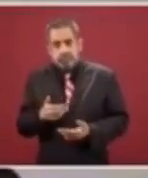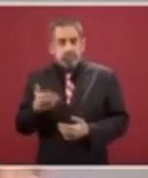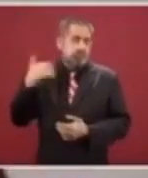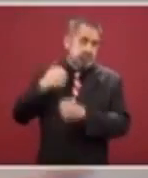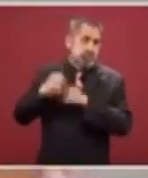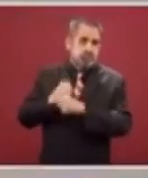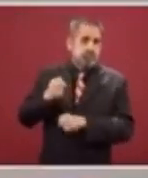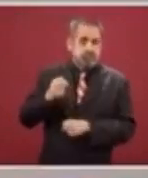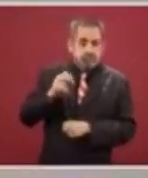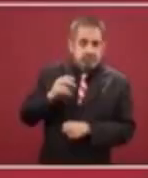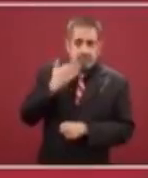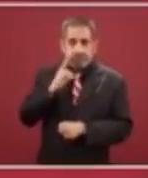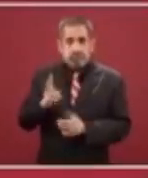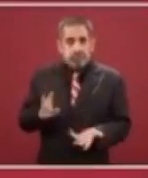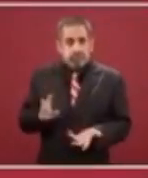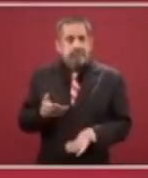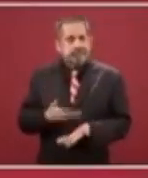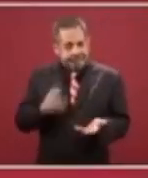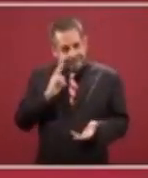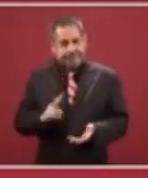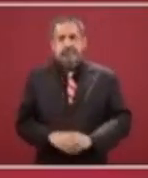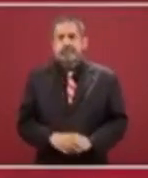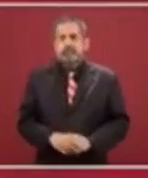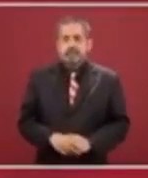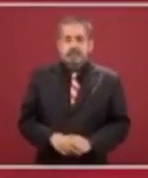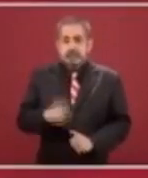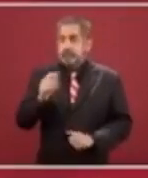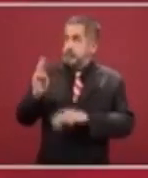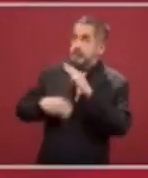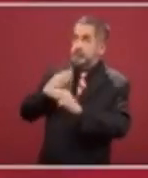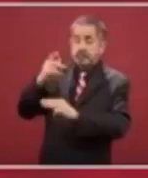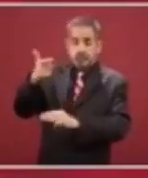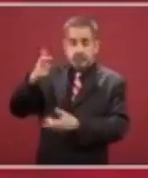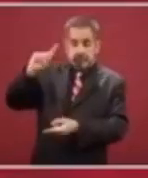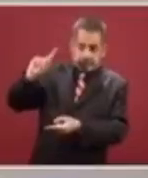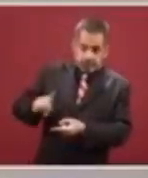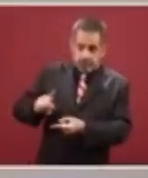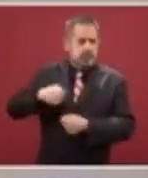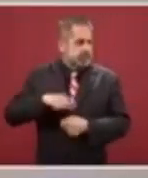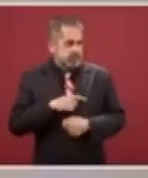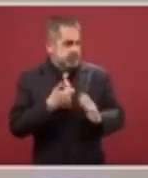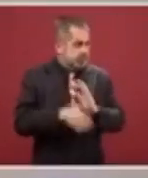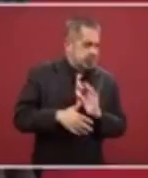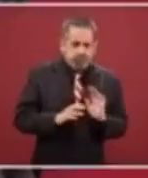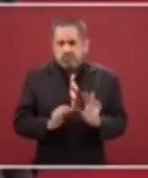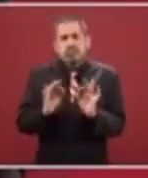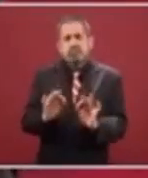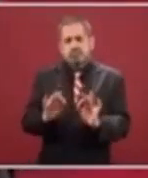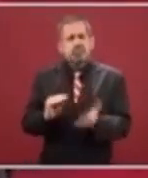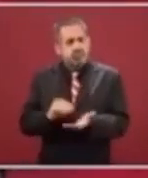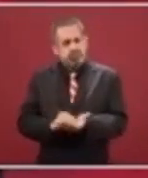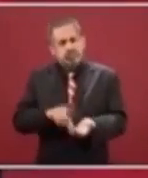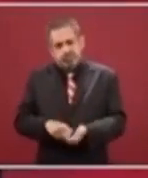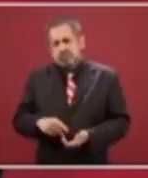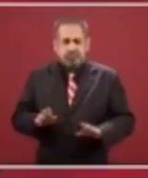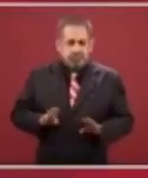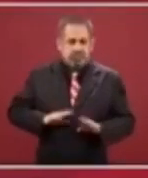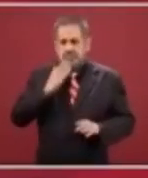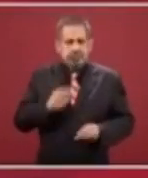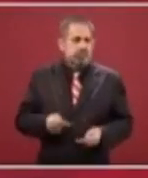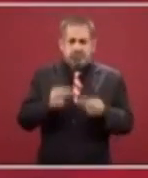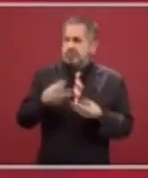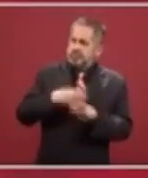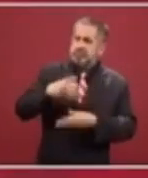durante mucho tiempo. Por eso se cae el precio, pero como tenemos bajos costos, sigue siendo